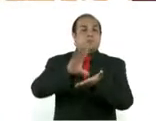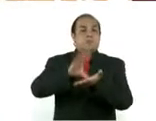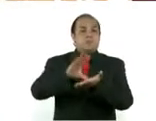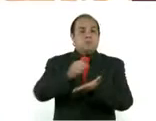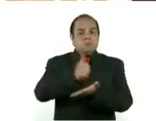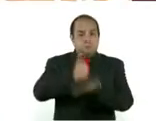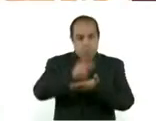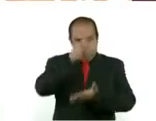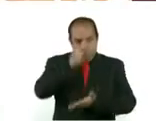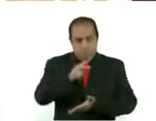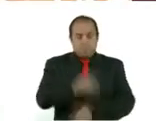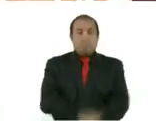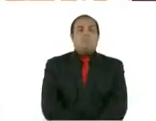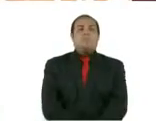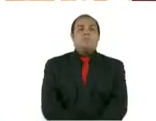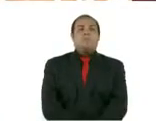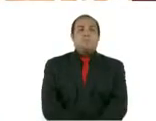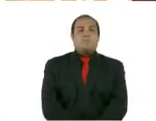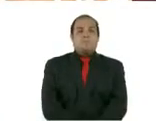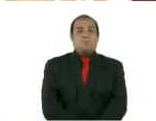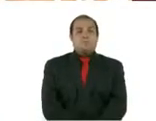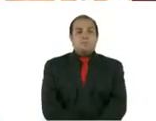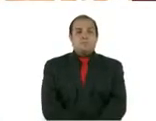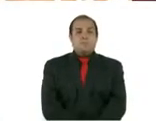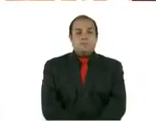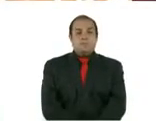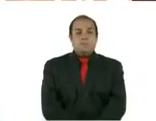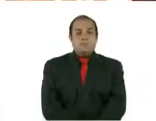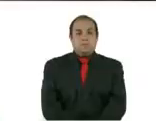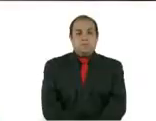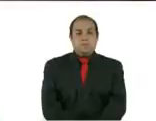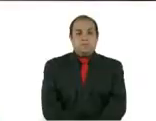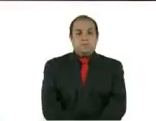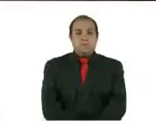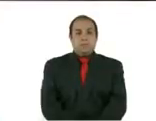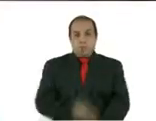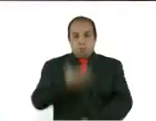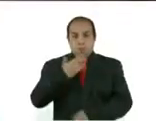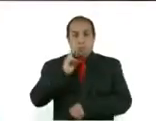en la ciudad. Así que, pues es una buena noticia. Ariadna, muchas gracias.